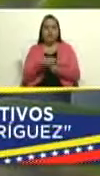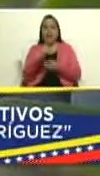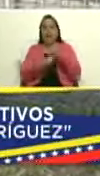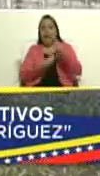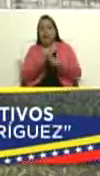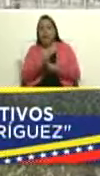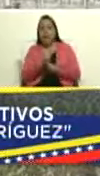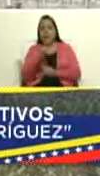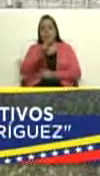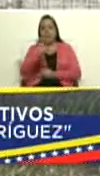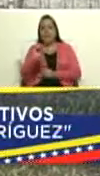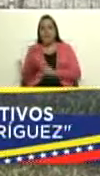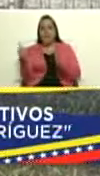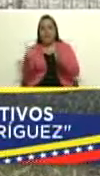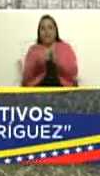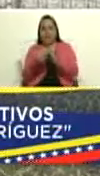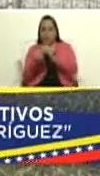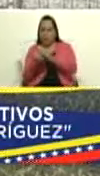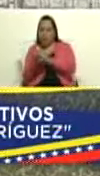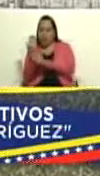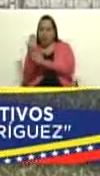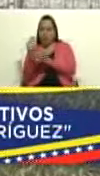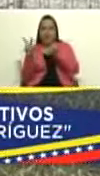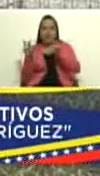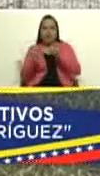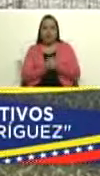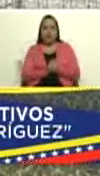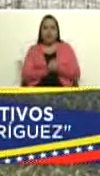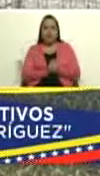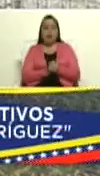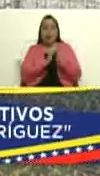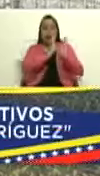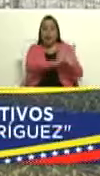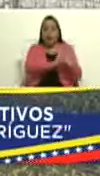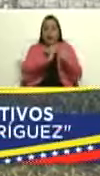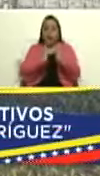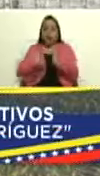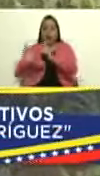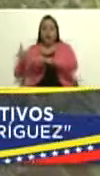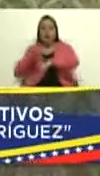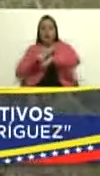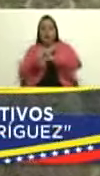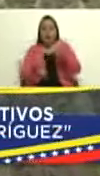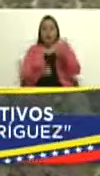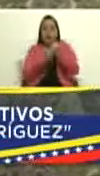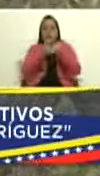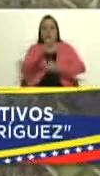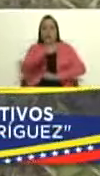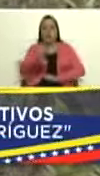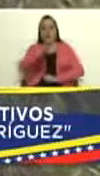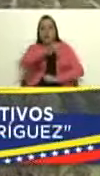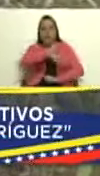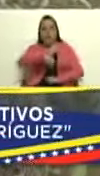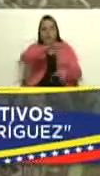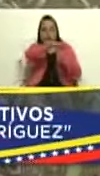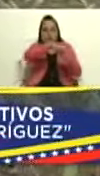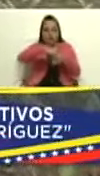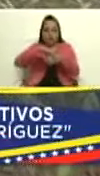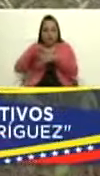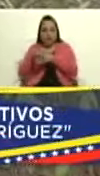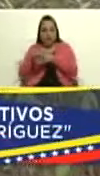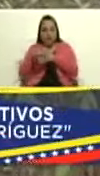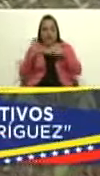de 20.000 plántulas por ciclo, donde vamos a beneficiar a más de 40 productores del punto y círculo de esta